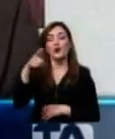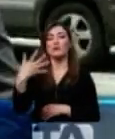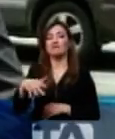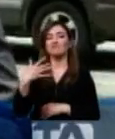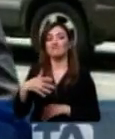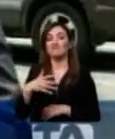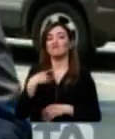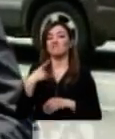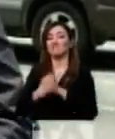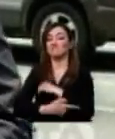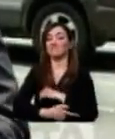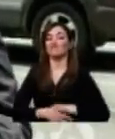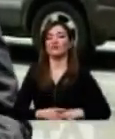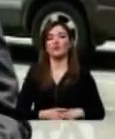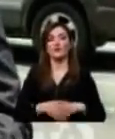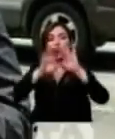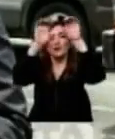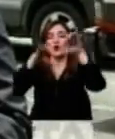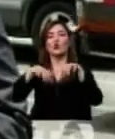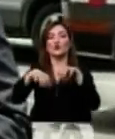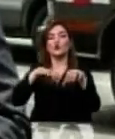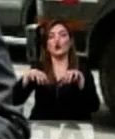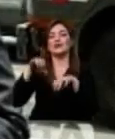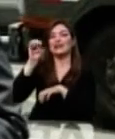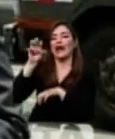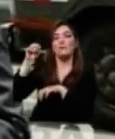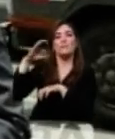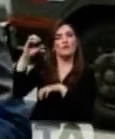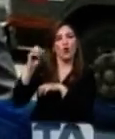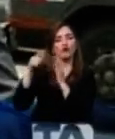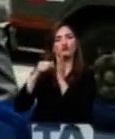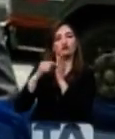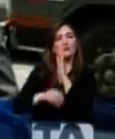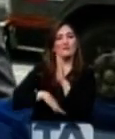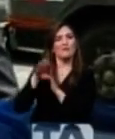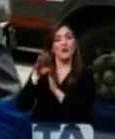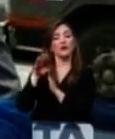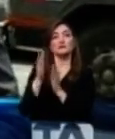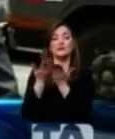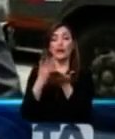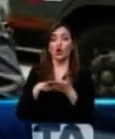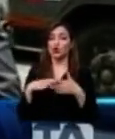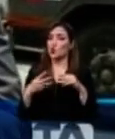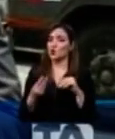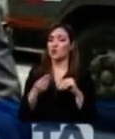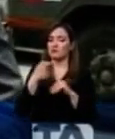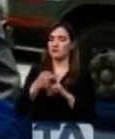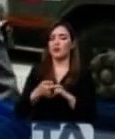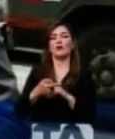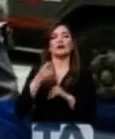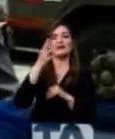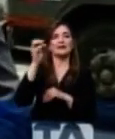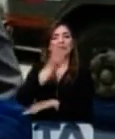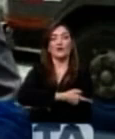ese sentido la empresa coordinadora de empresas públicas en accionistas mayoritarias de las radios incautadas ha ofrecido soluciones en los próximos